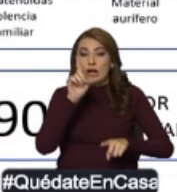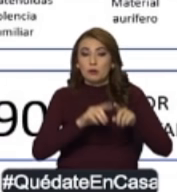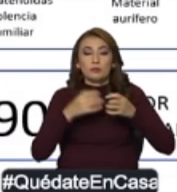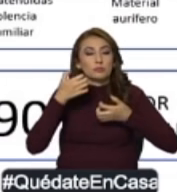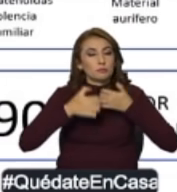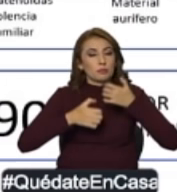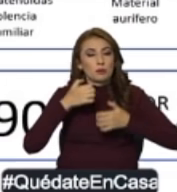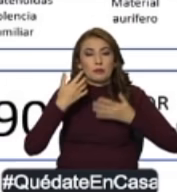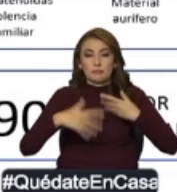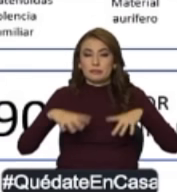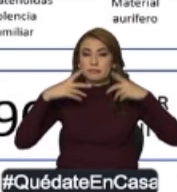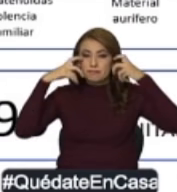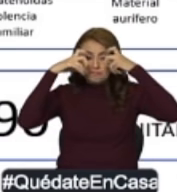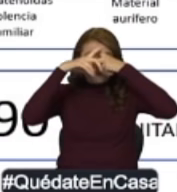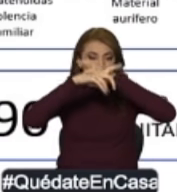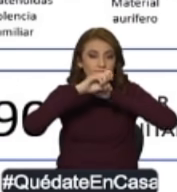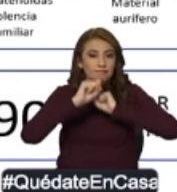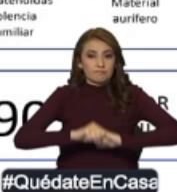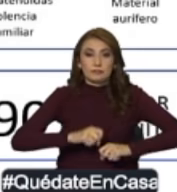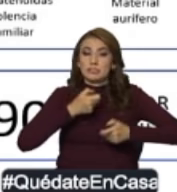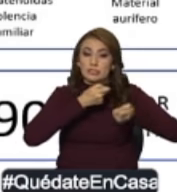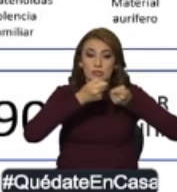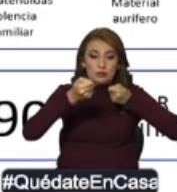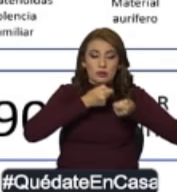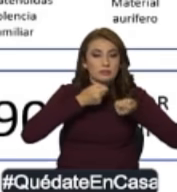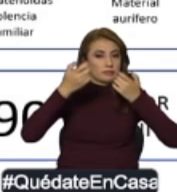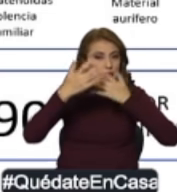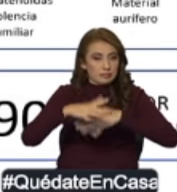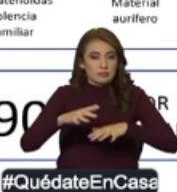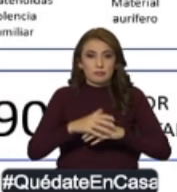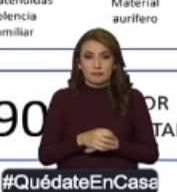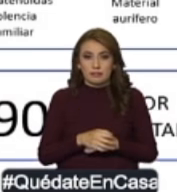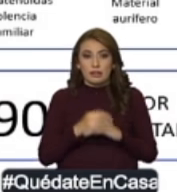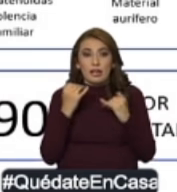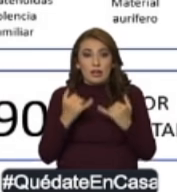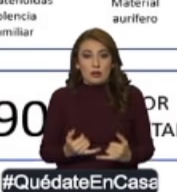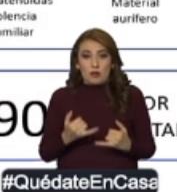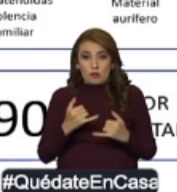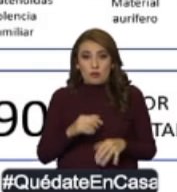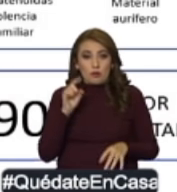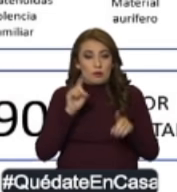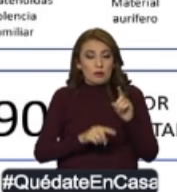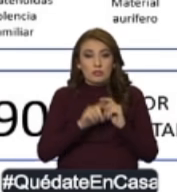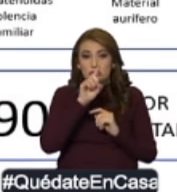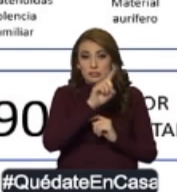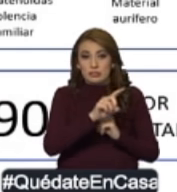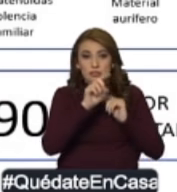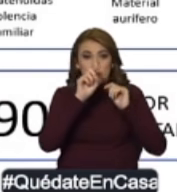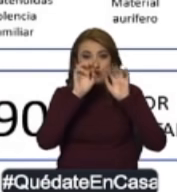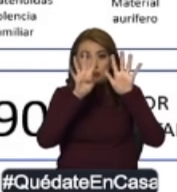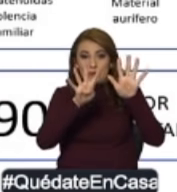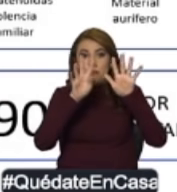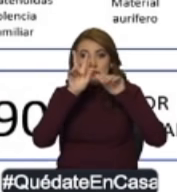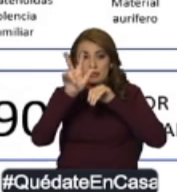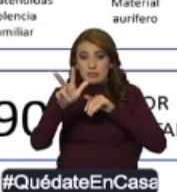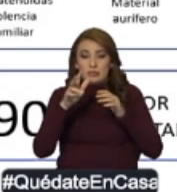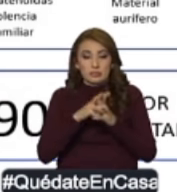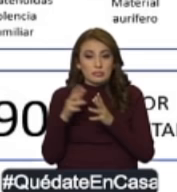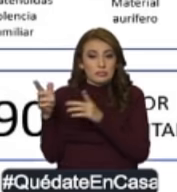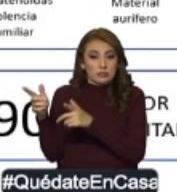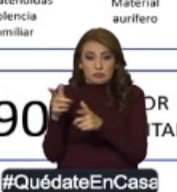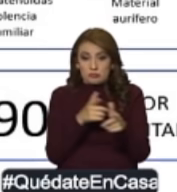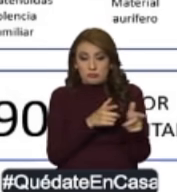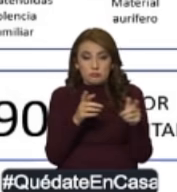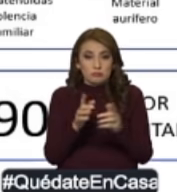complejos también en las cárceles que han sido controladas. Hemos retirado en este periodo 193 armas de fuego,